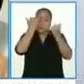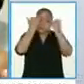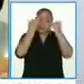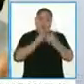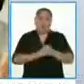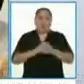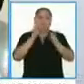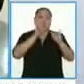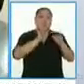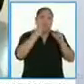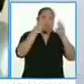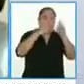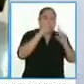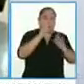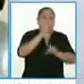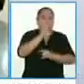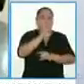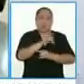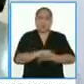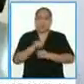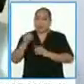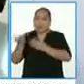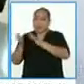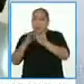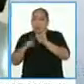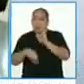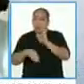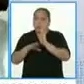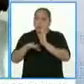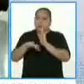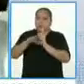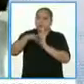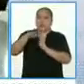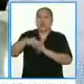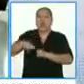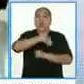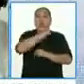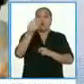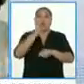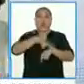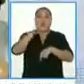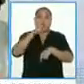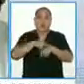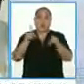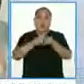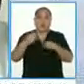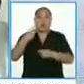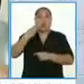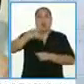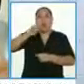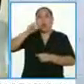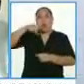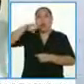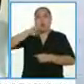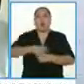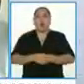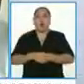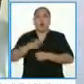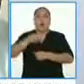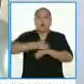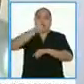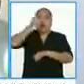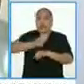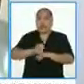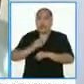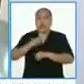ocupación UCI como muertes en exceso están aumentando. Sin embargo, otras regiones que también estaban preocupando, como Huánuco, Pasco, Ica, Junín,